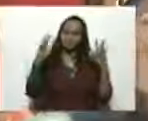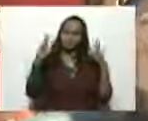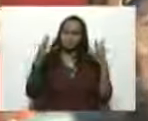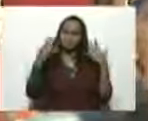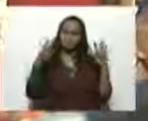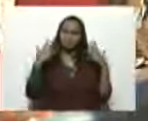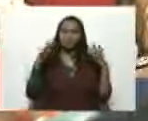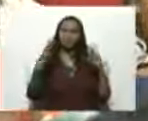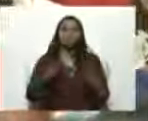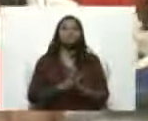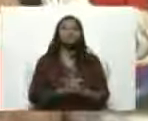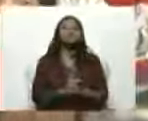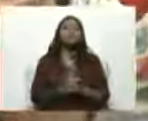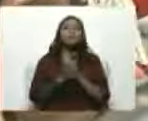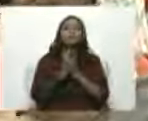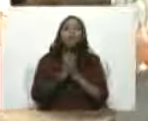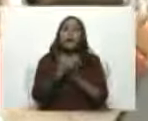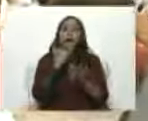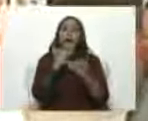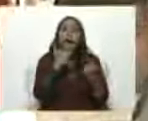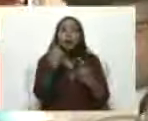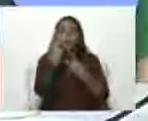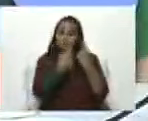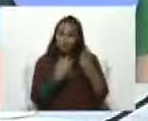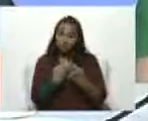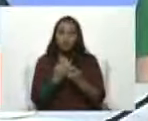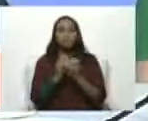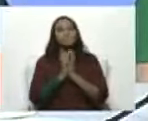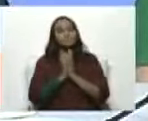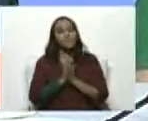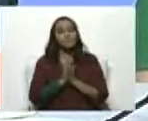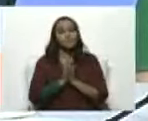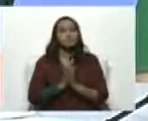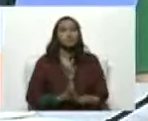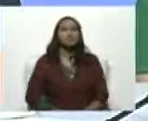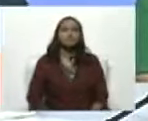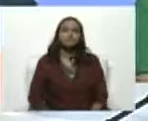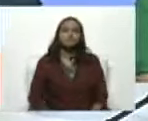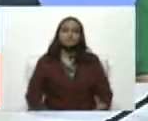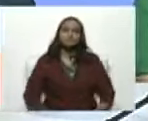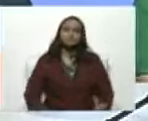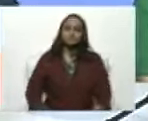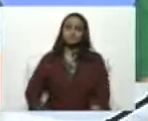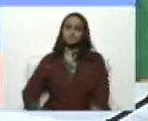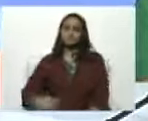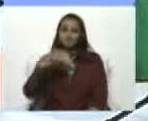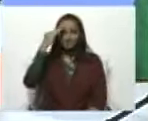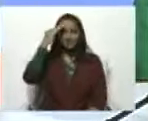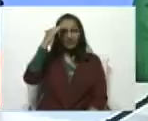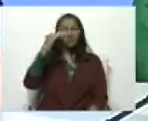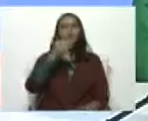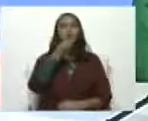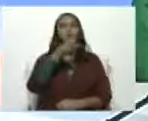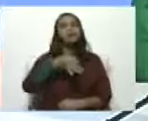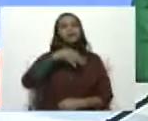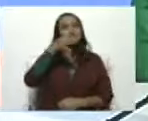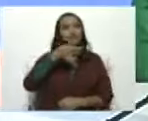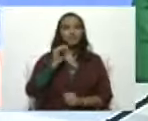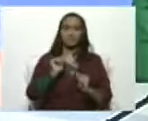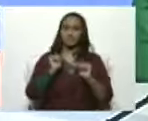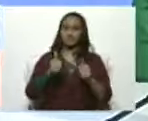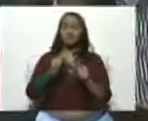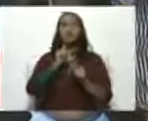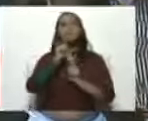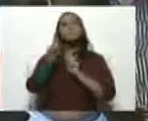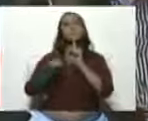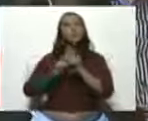Si hay alguna pregunta, por favor, les agradezco. Saludos, buenas tardes para todas y todos. Iniciamos el ciclo de